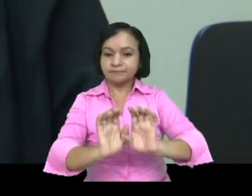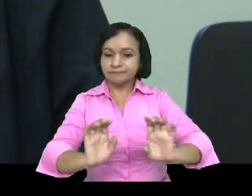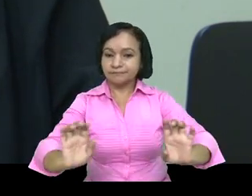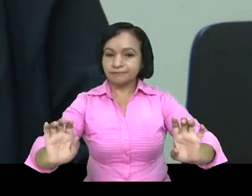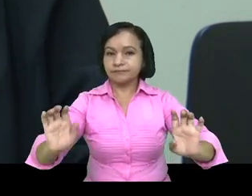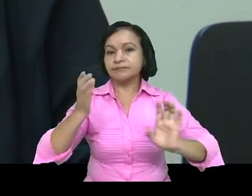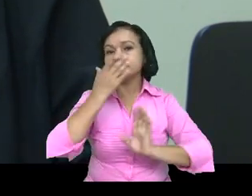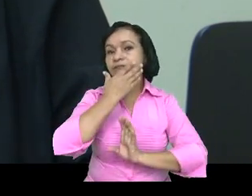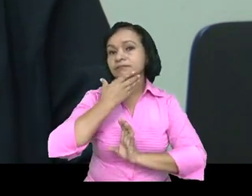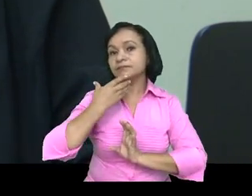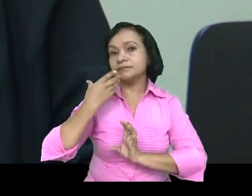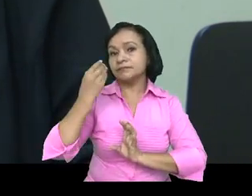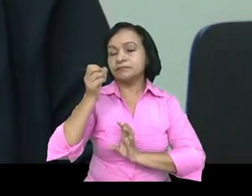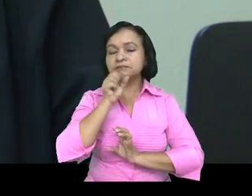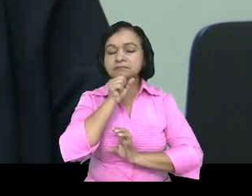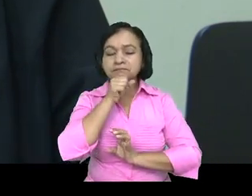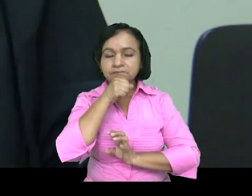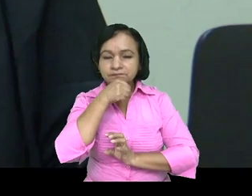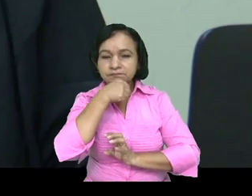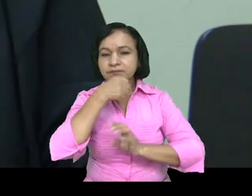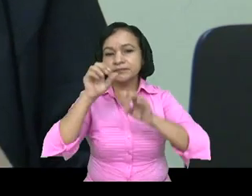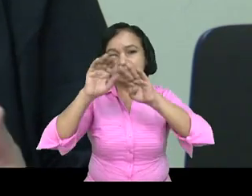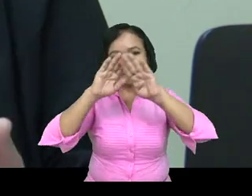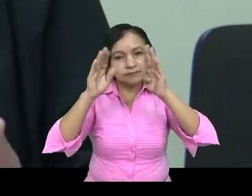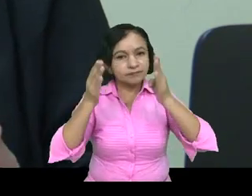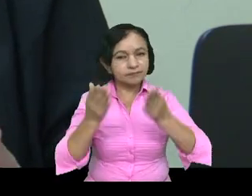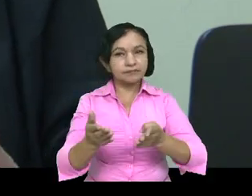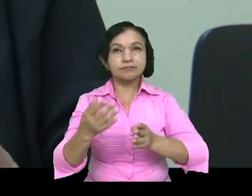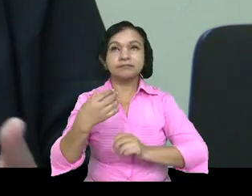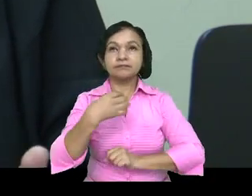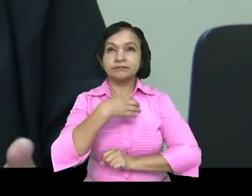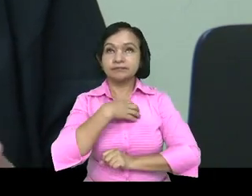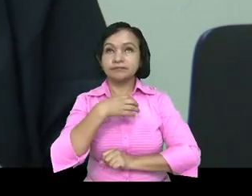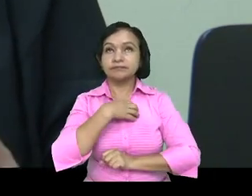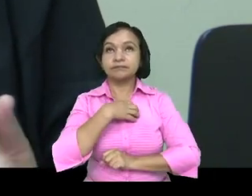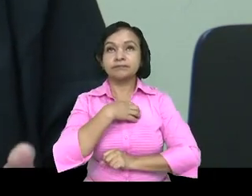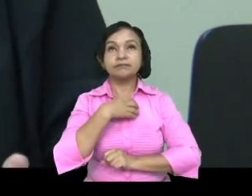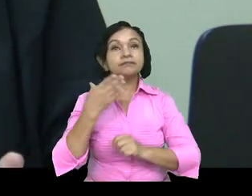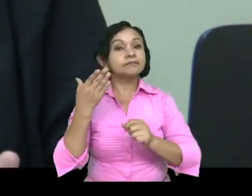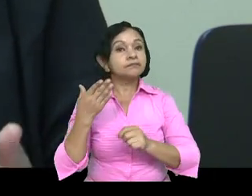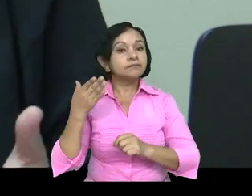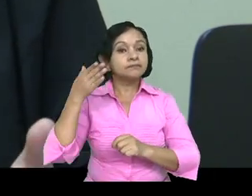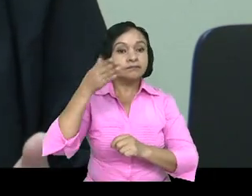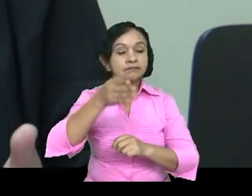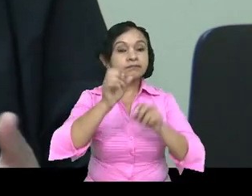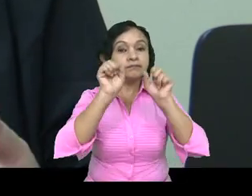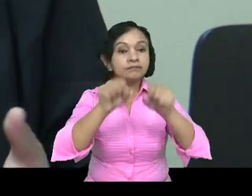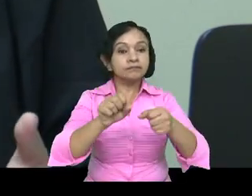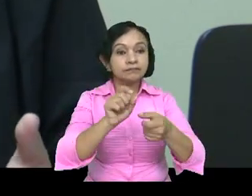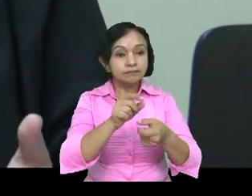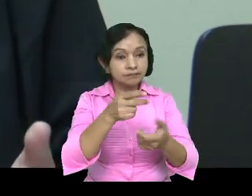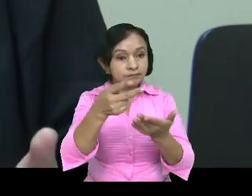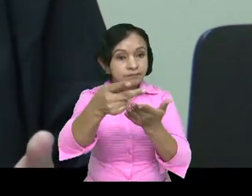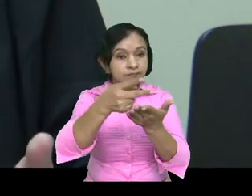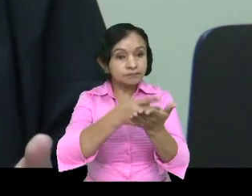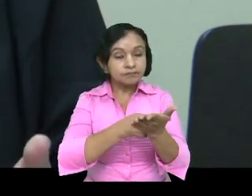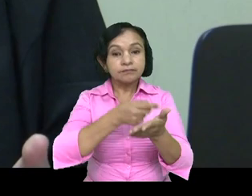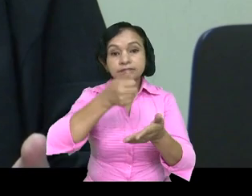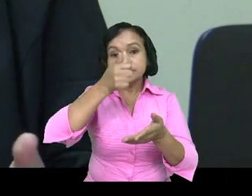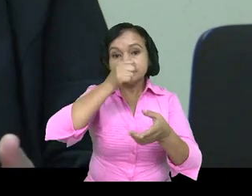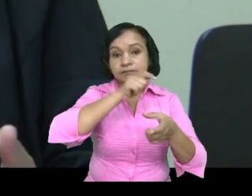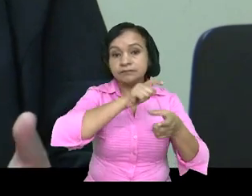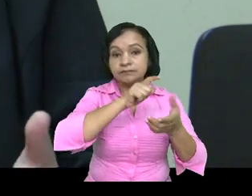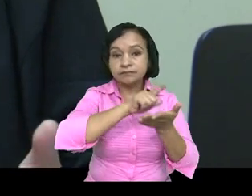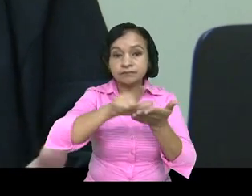los adolescentes, los ancianos, las mujeres. Para nosotros, cuando llegamos y logramos ejecutar un proyecto de agua y saneamiento